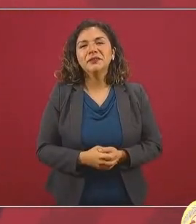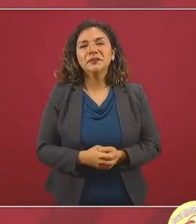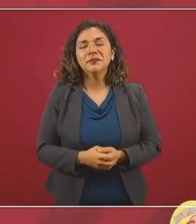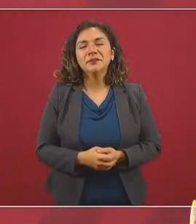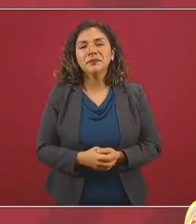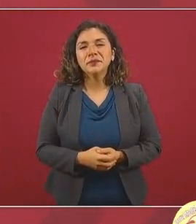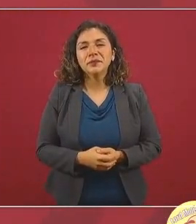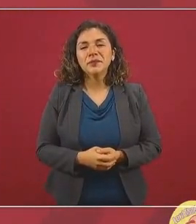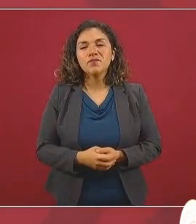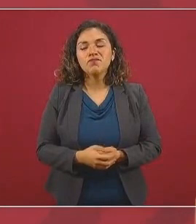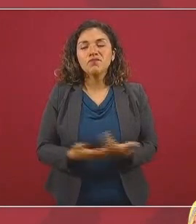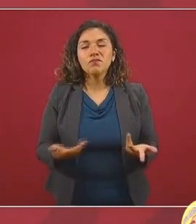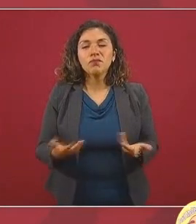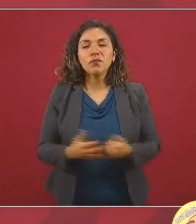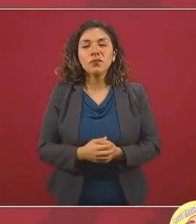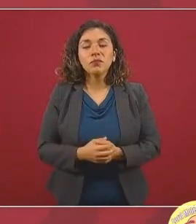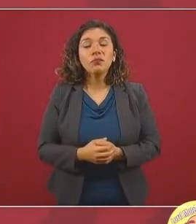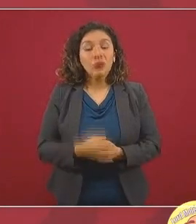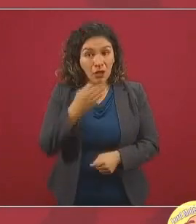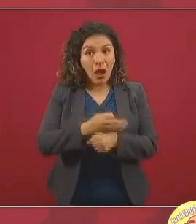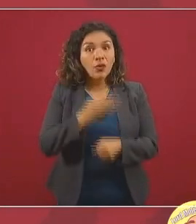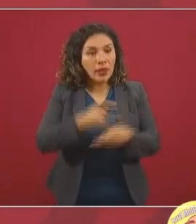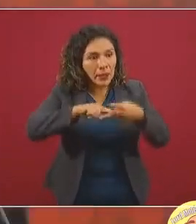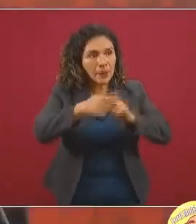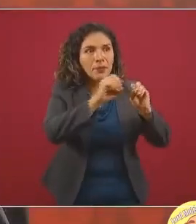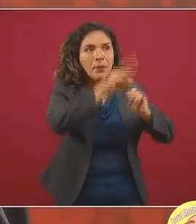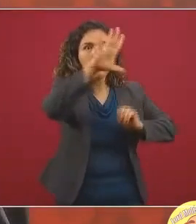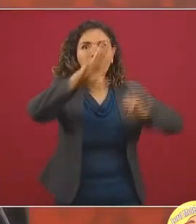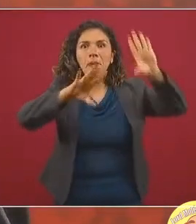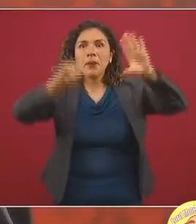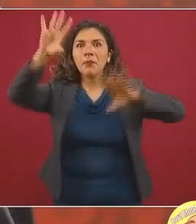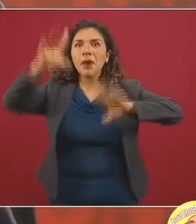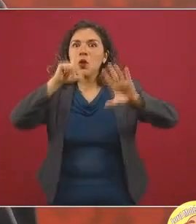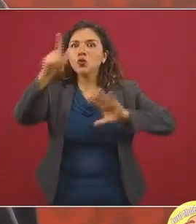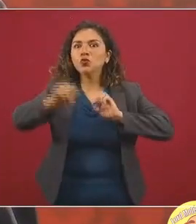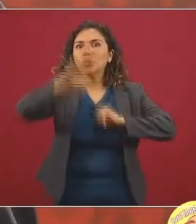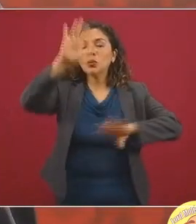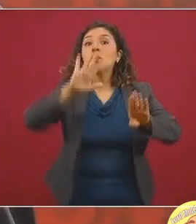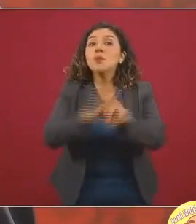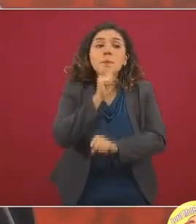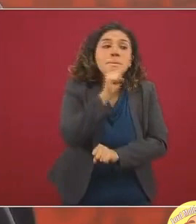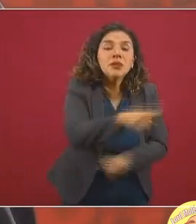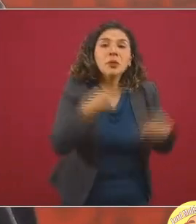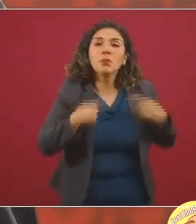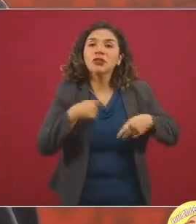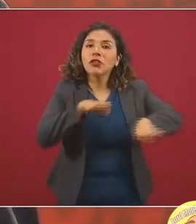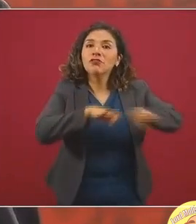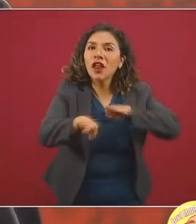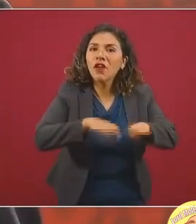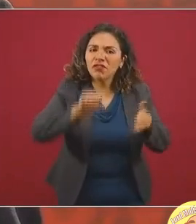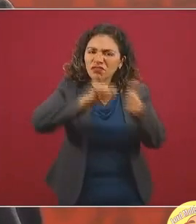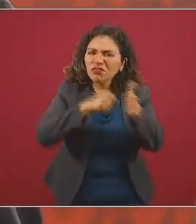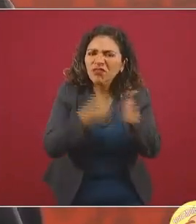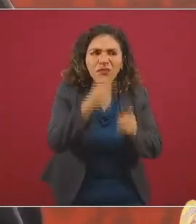Y se está prendiendo la luz en todos lados, por los trabajadores, por los